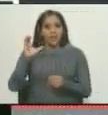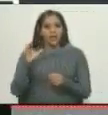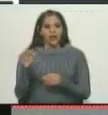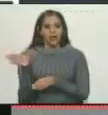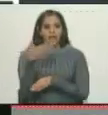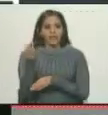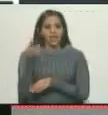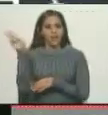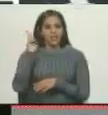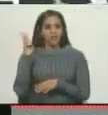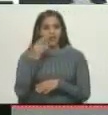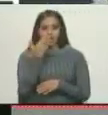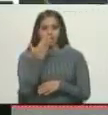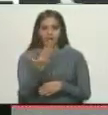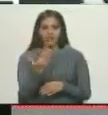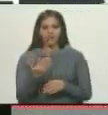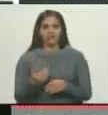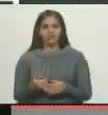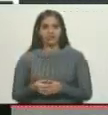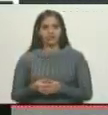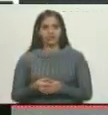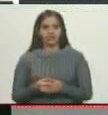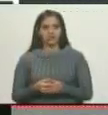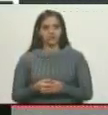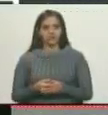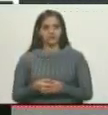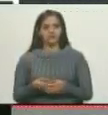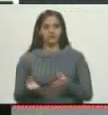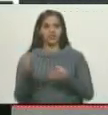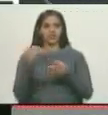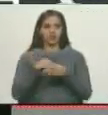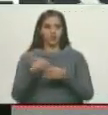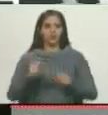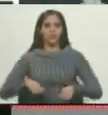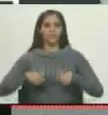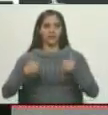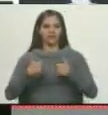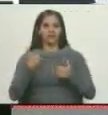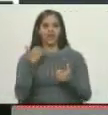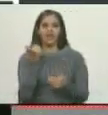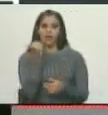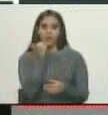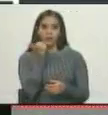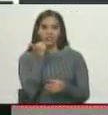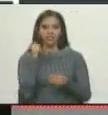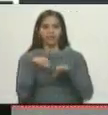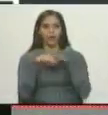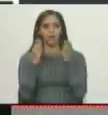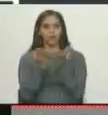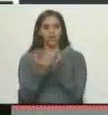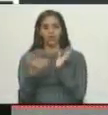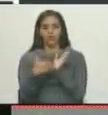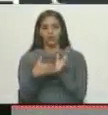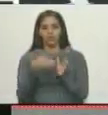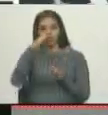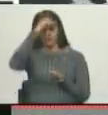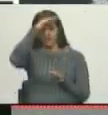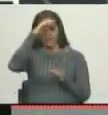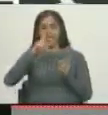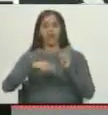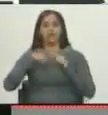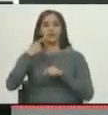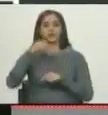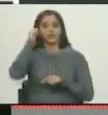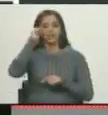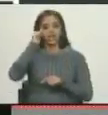de Venezuela al frente, me sumo como uno más a la protesta mundial contra Donald Trump el próximo